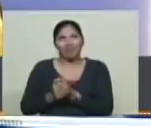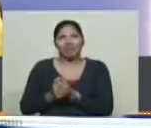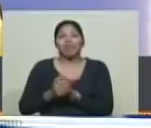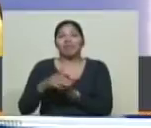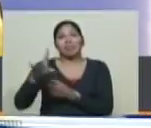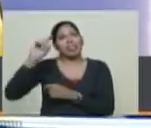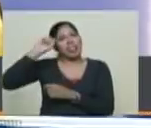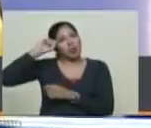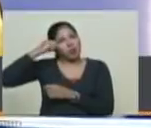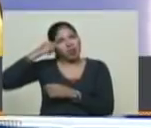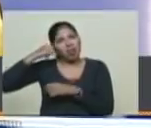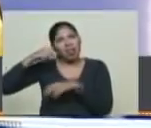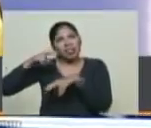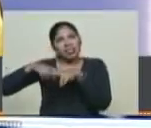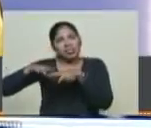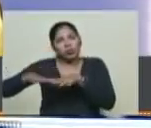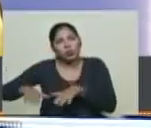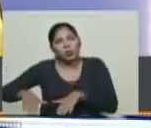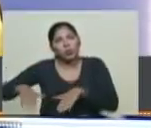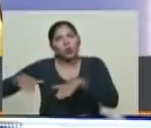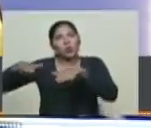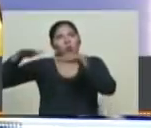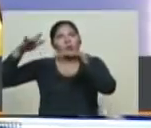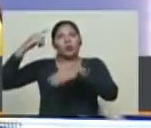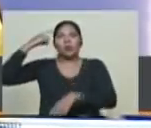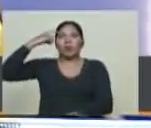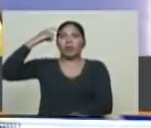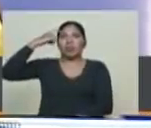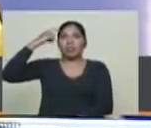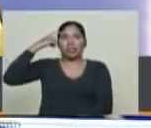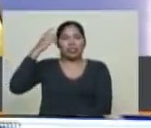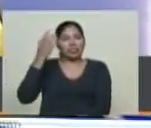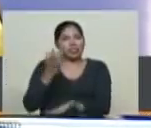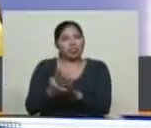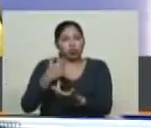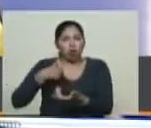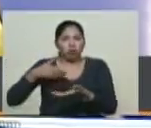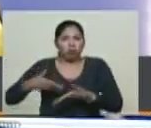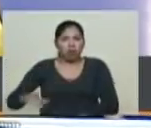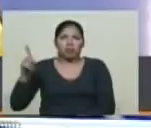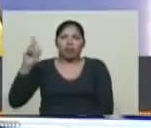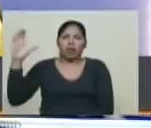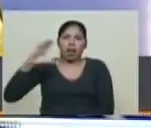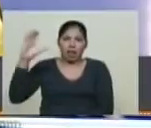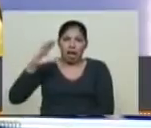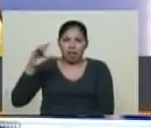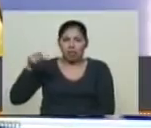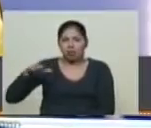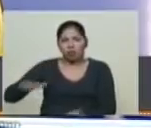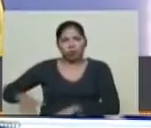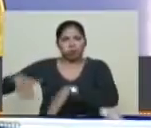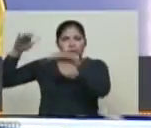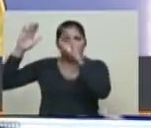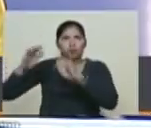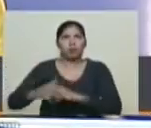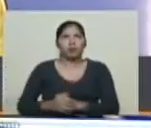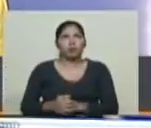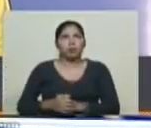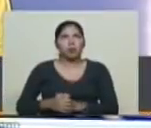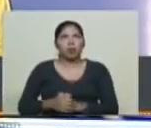Recordamos nuestra infancia, ¿no? ¿Quién no recuerda? Yo nací en Caracas, me crié en Caracas, y el